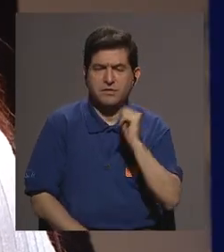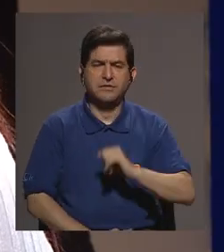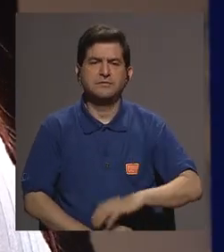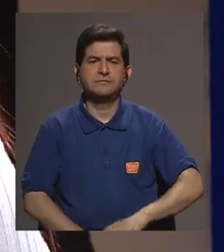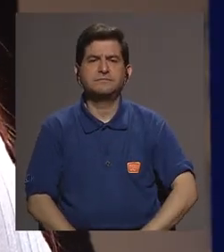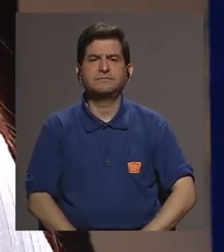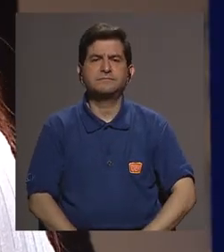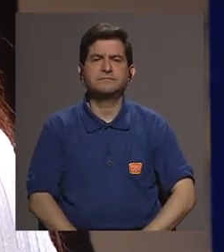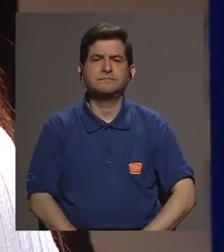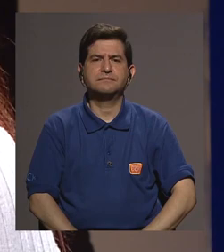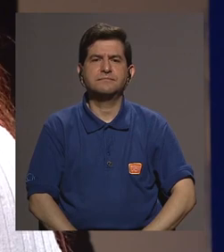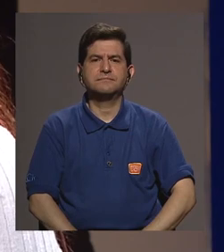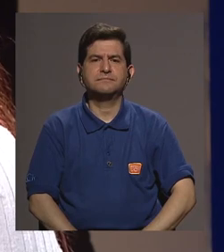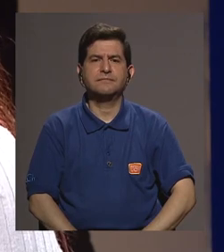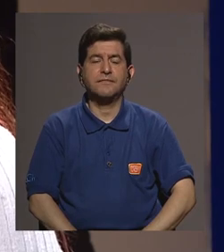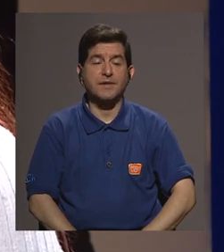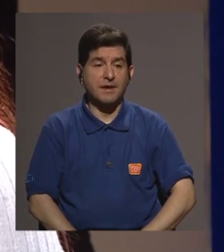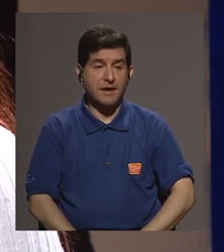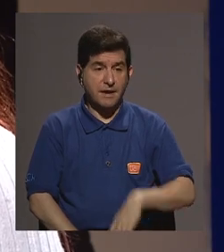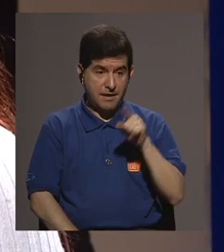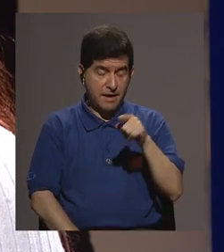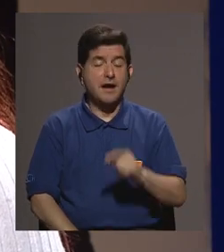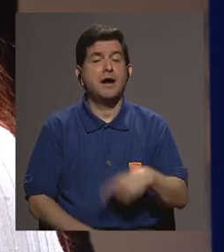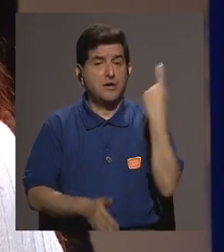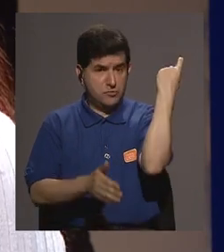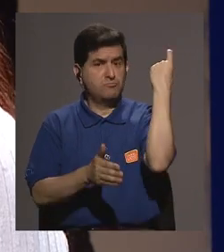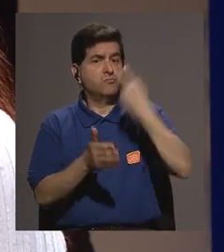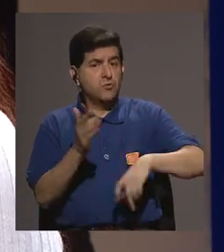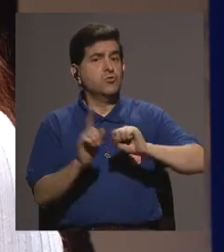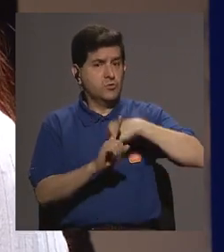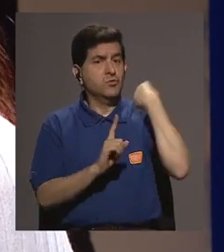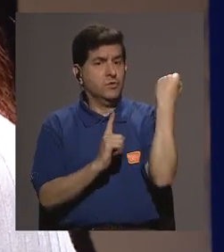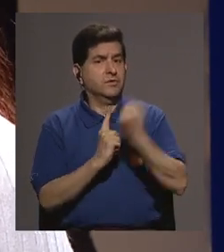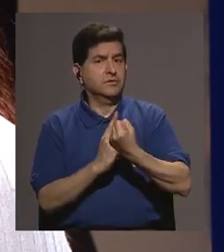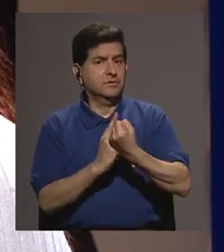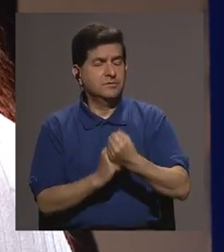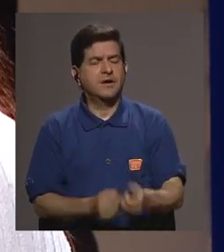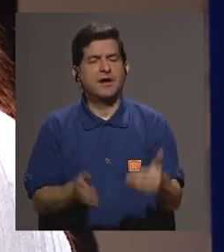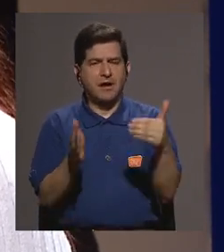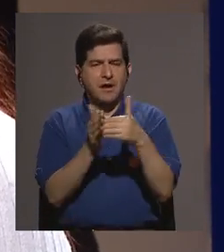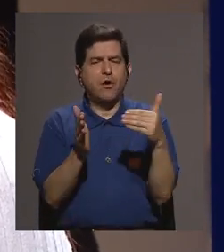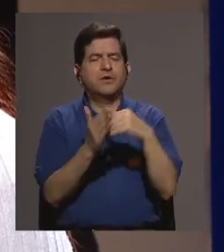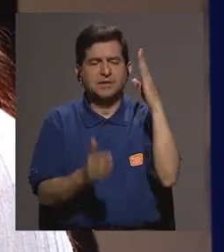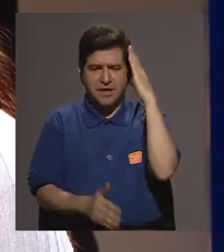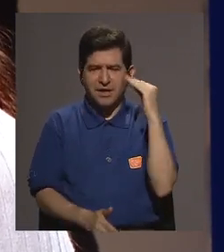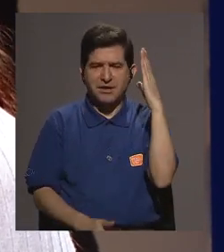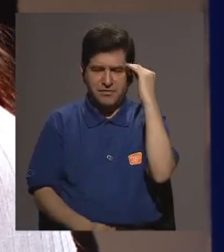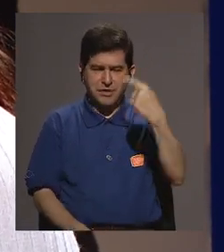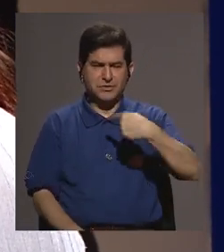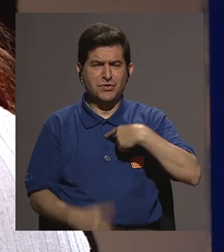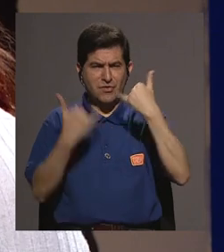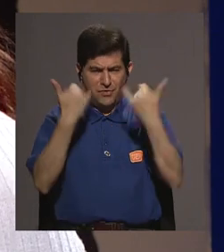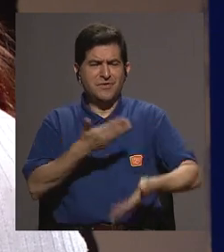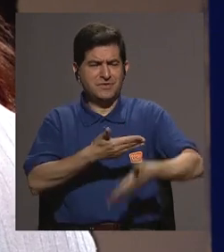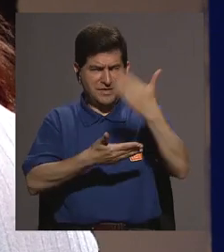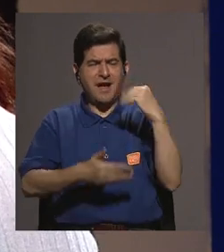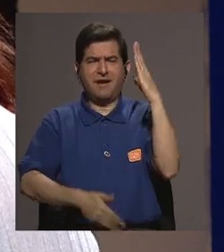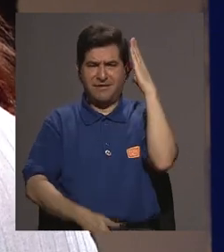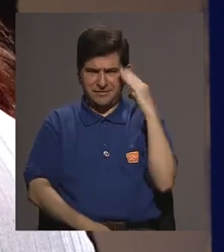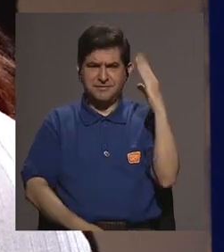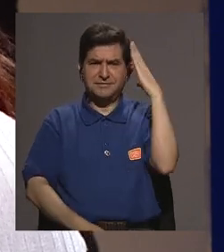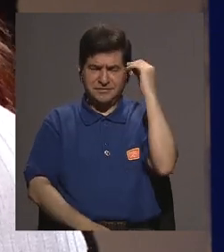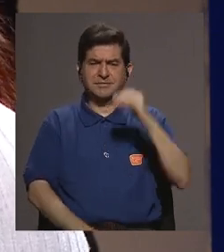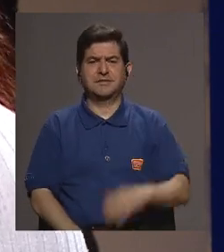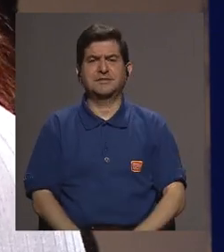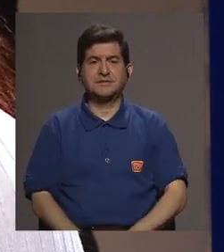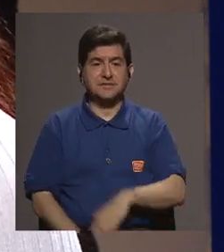chica y pues ayer le toca muy duro entonces es también volver a vivir ciertas cosas